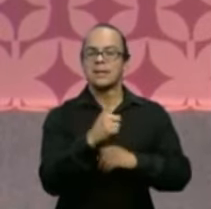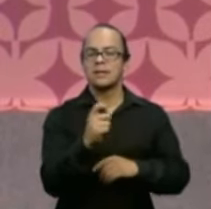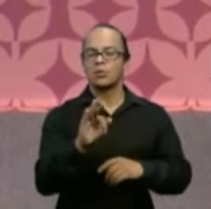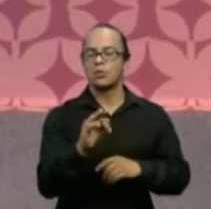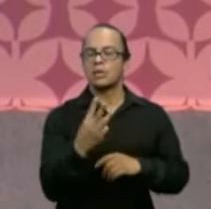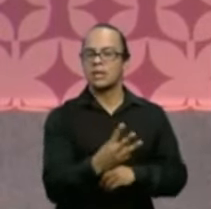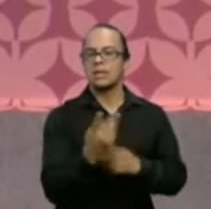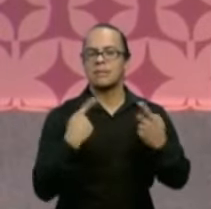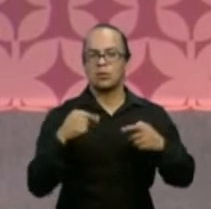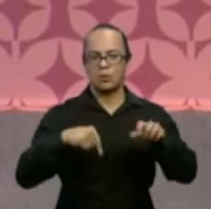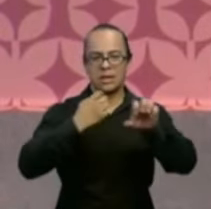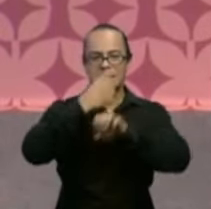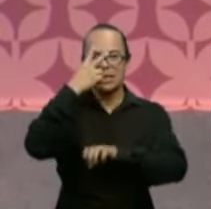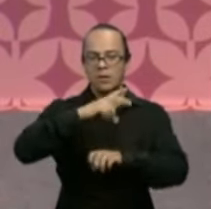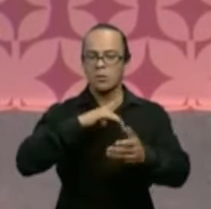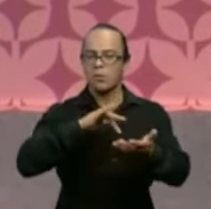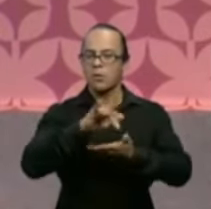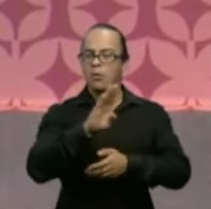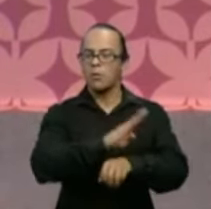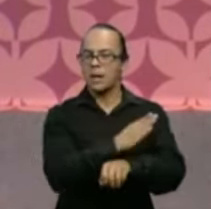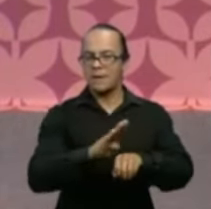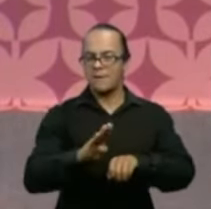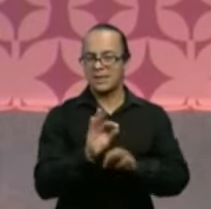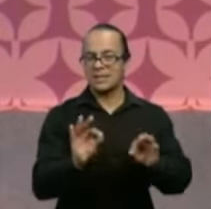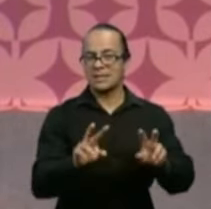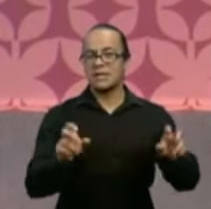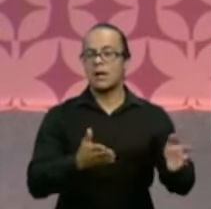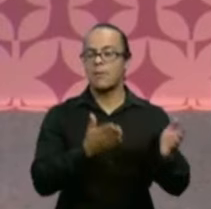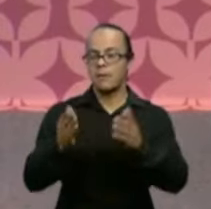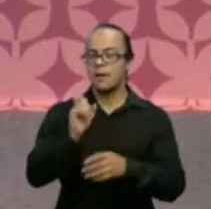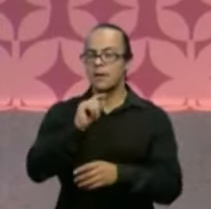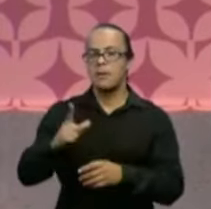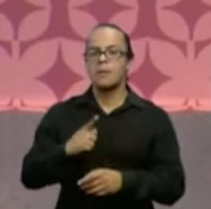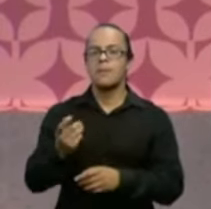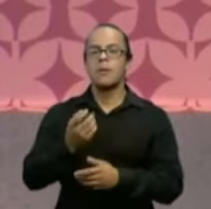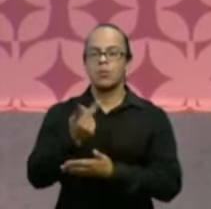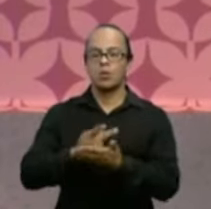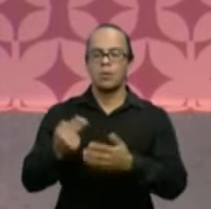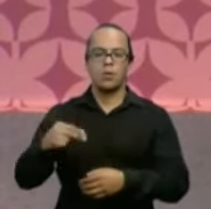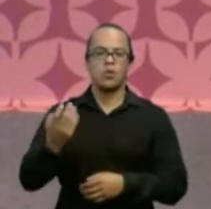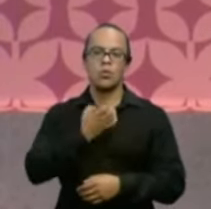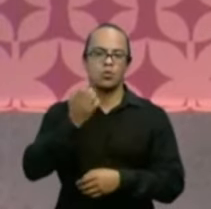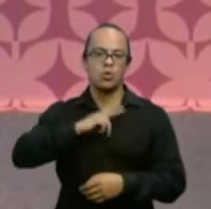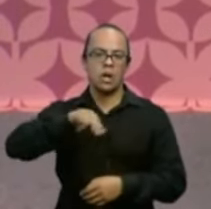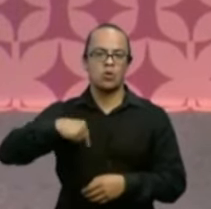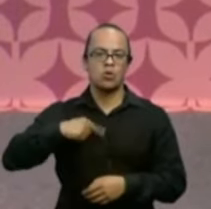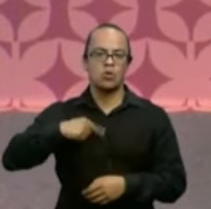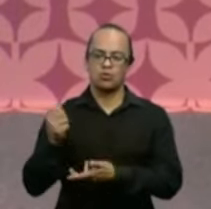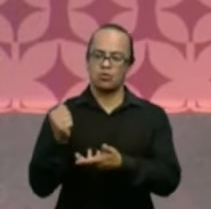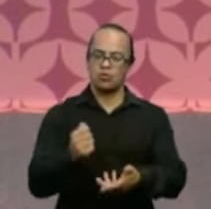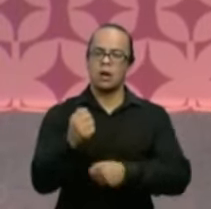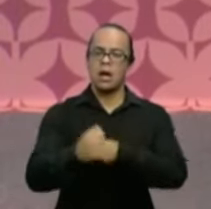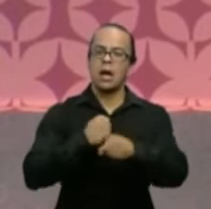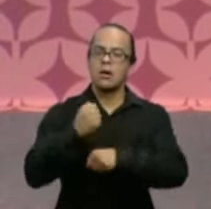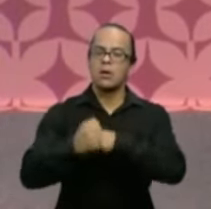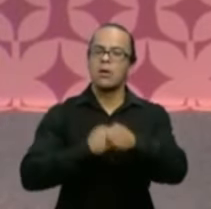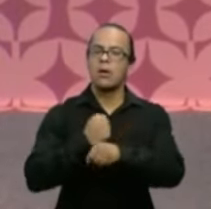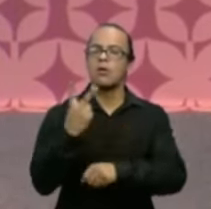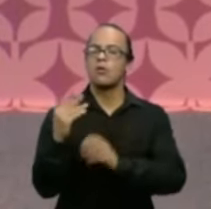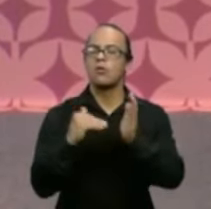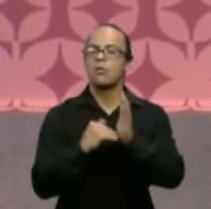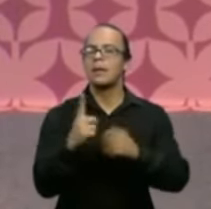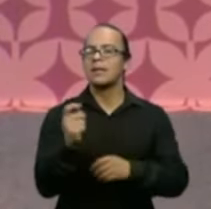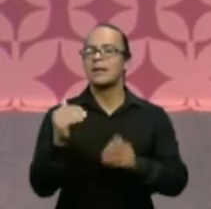163,143 mexiquenses. Otro programa noble para las escuelas es La Escuela es Nuestra, con una inversión anual de 2,100 millones de